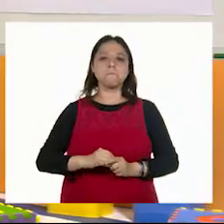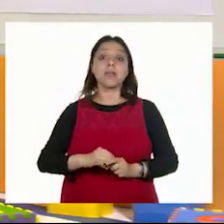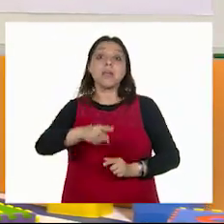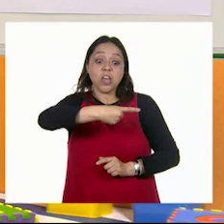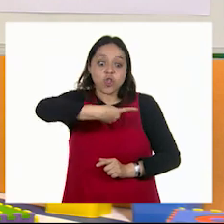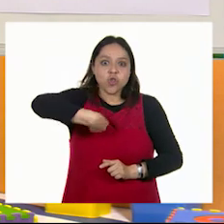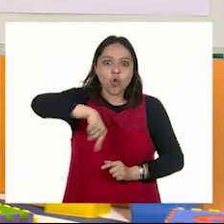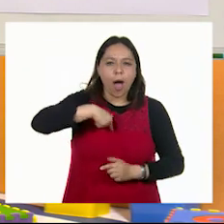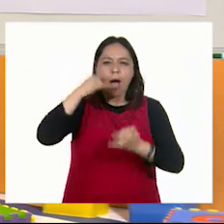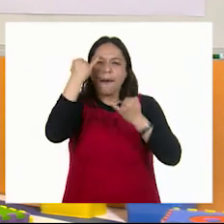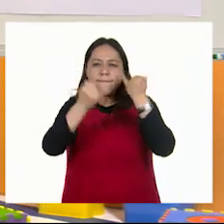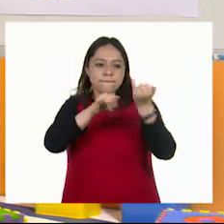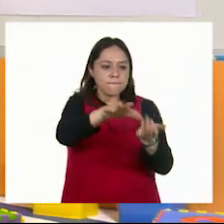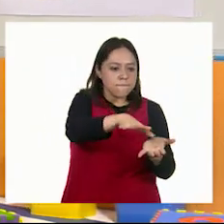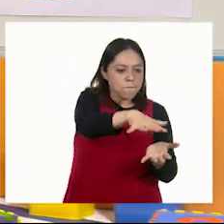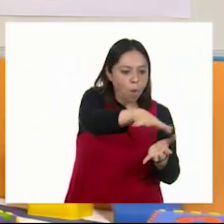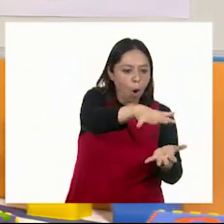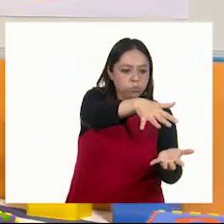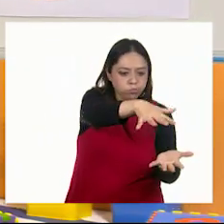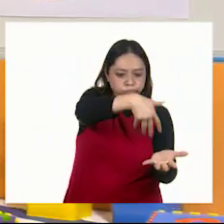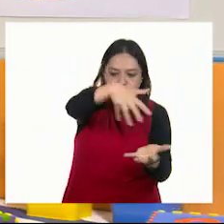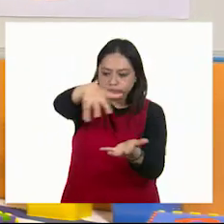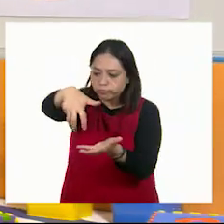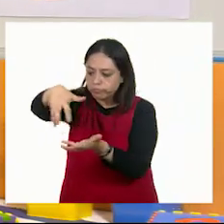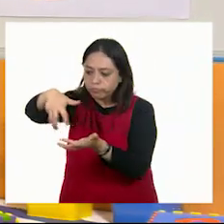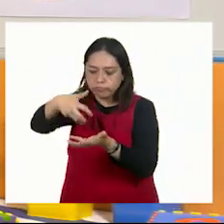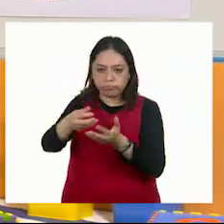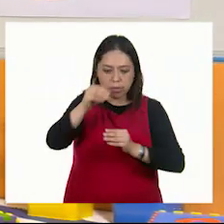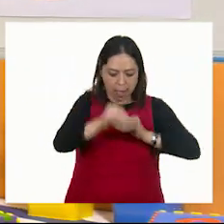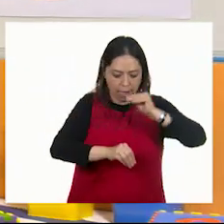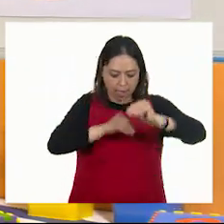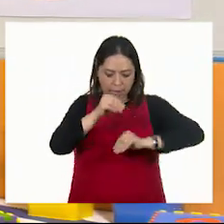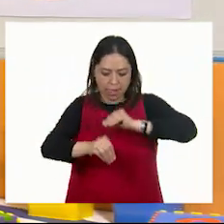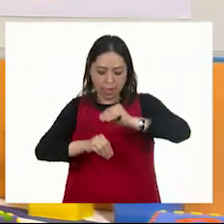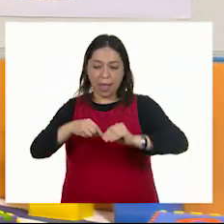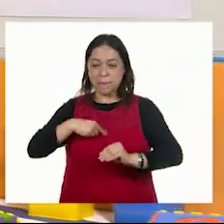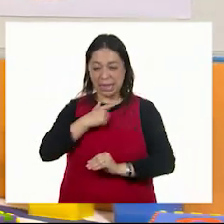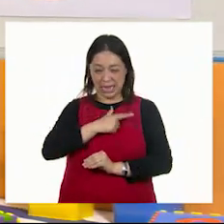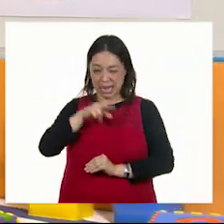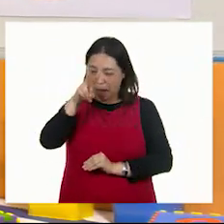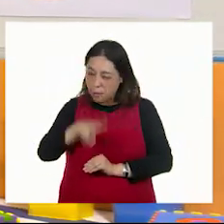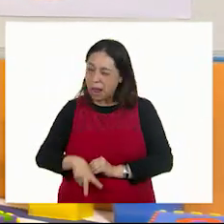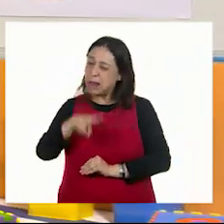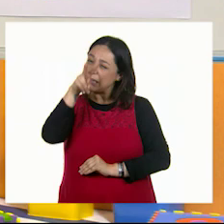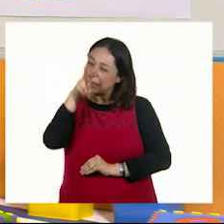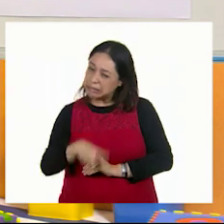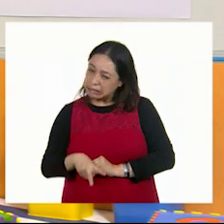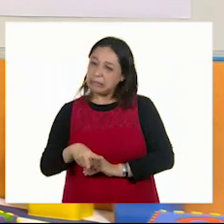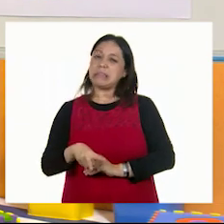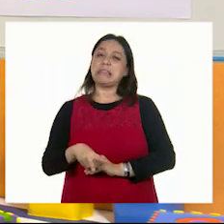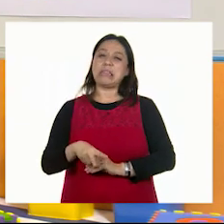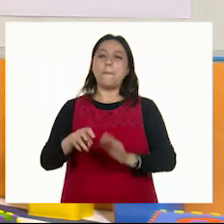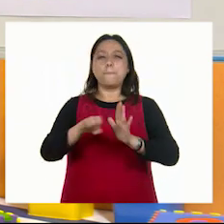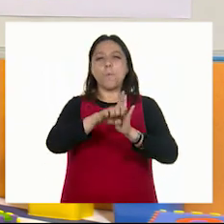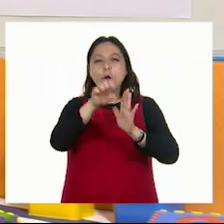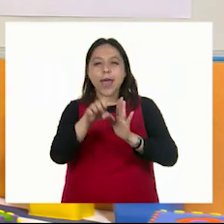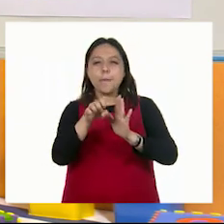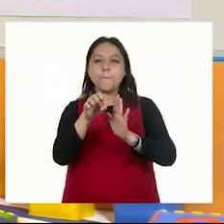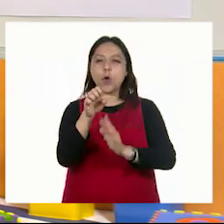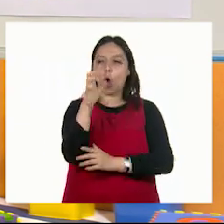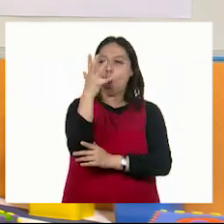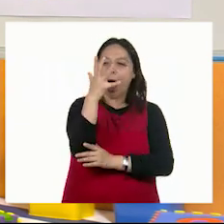nuestro plato del bien comer. ver, maestra, Lenny, yo... A mí la verdad no me gustan tanto el brócoli.